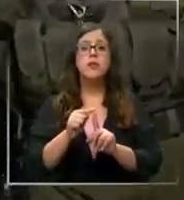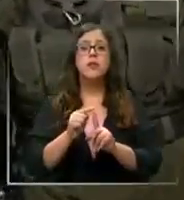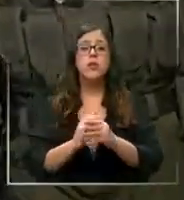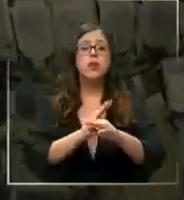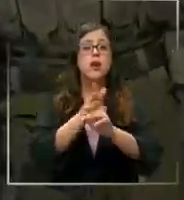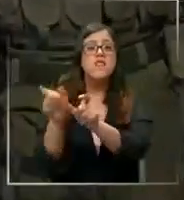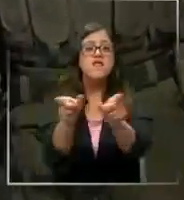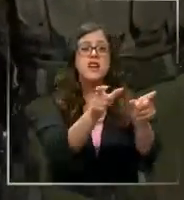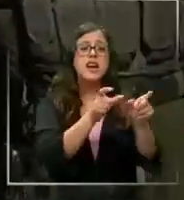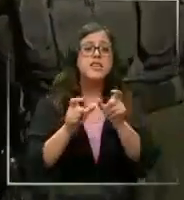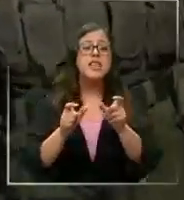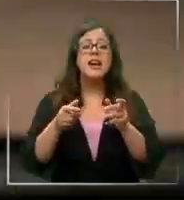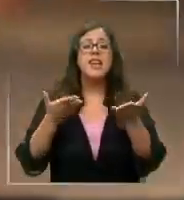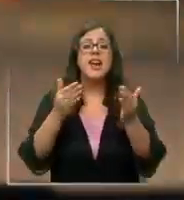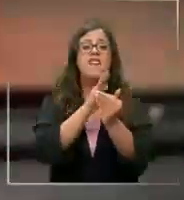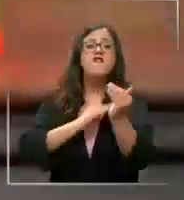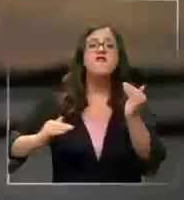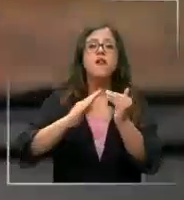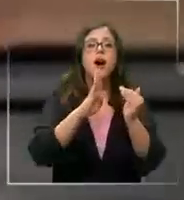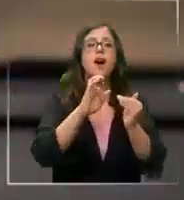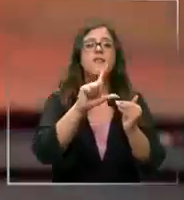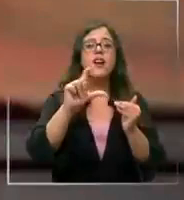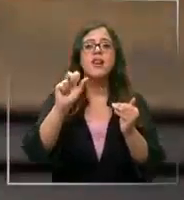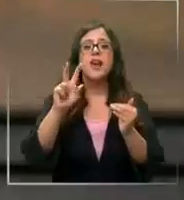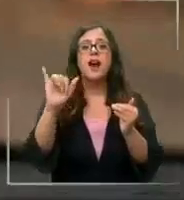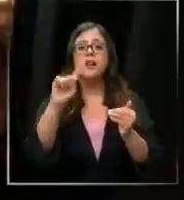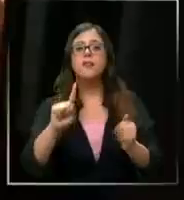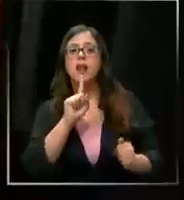fiscalizar todo el sector del barrio Bellavista.